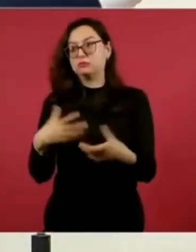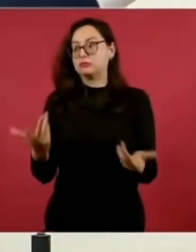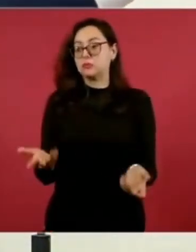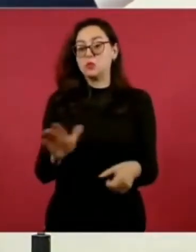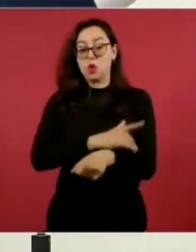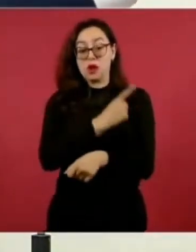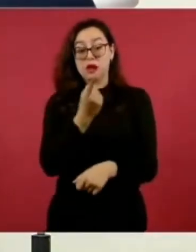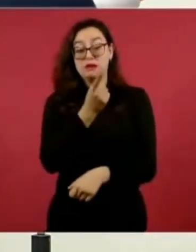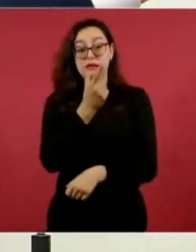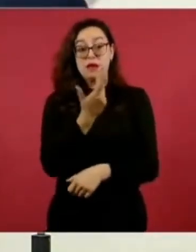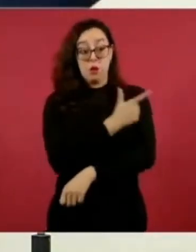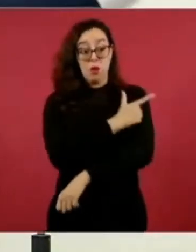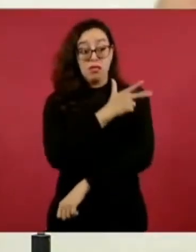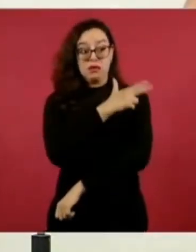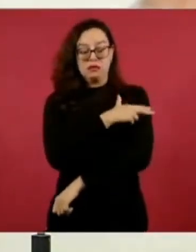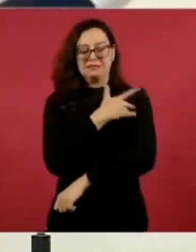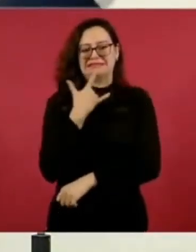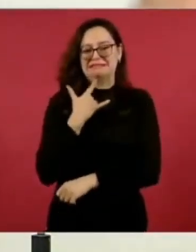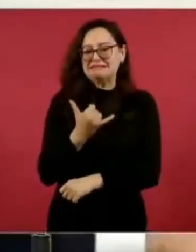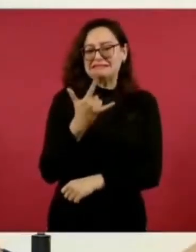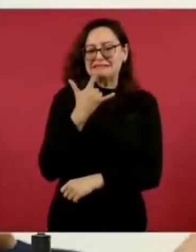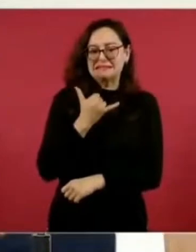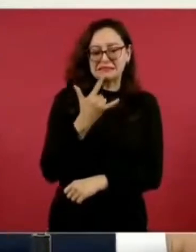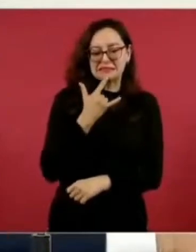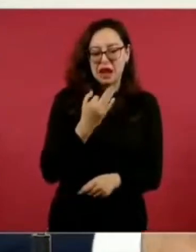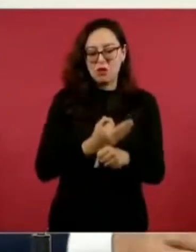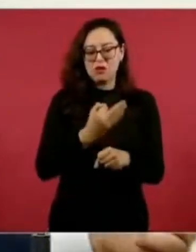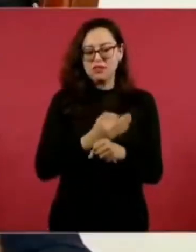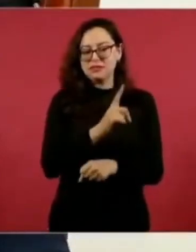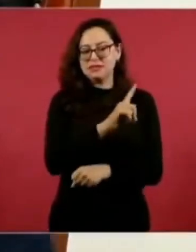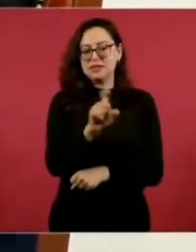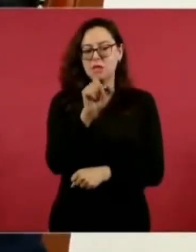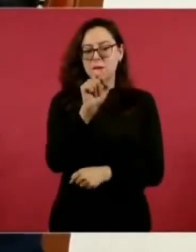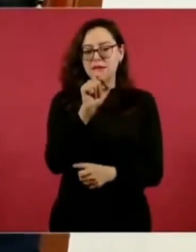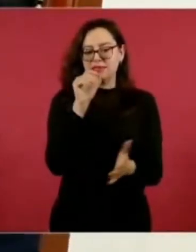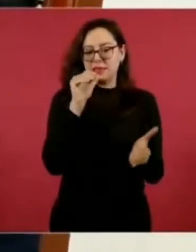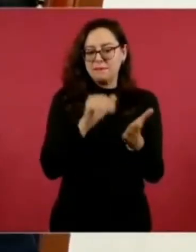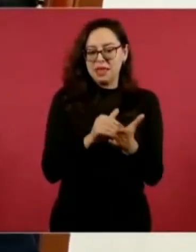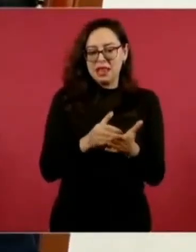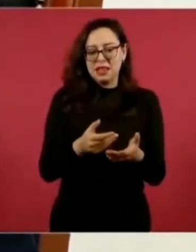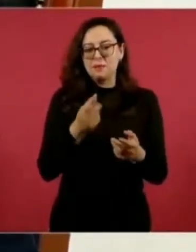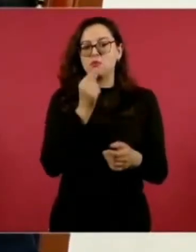con la Policía Federal que manejaba García Luna.